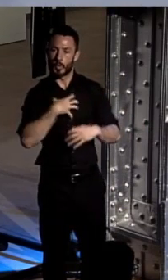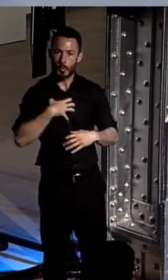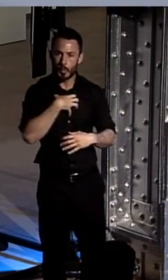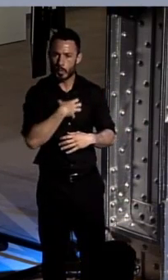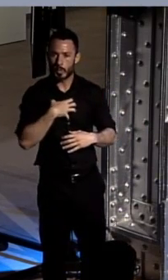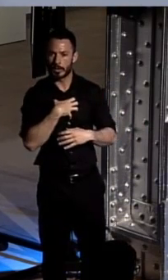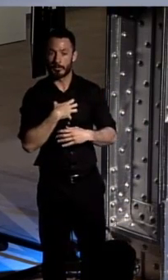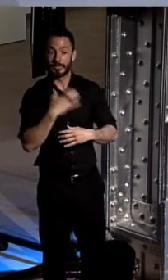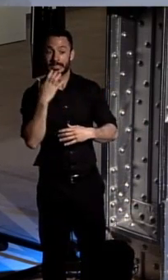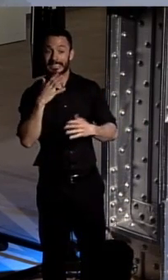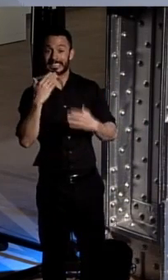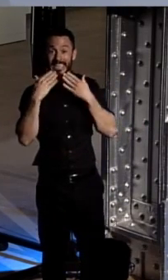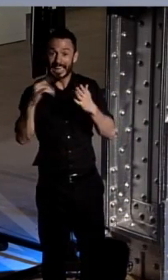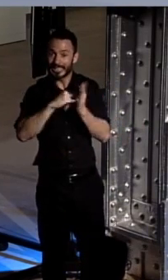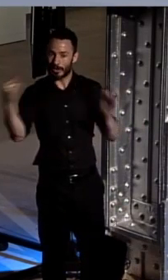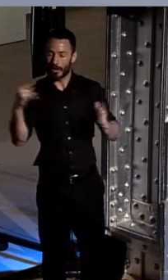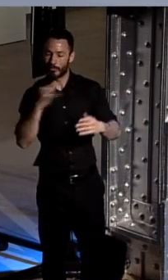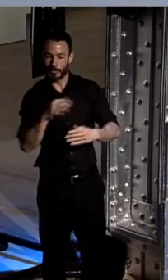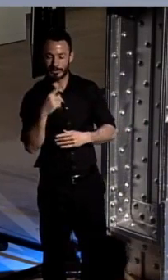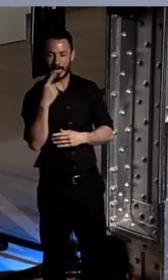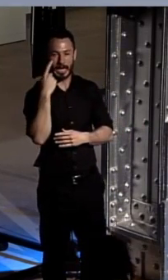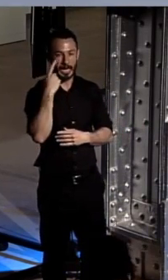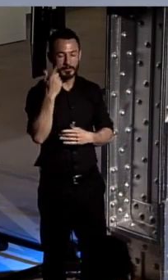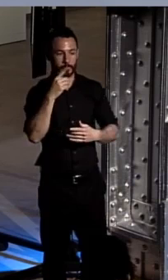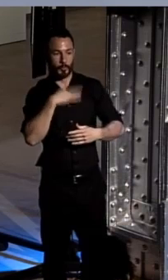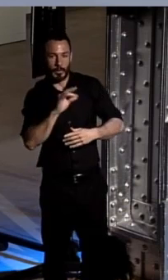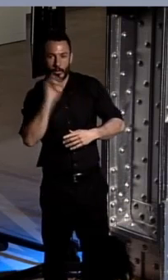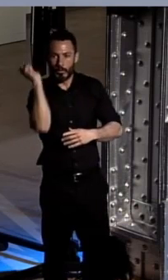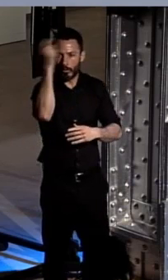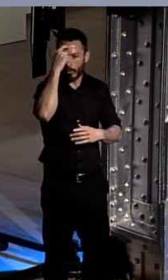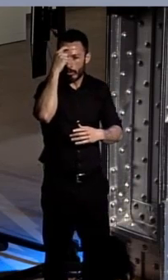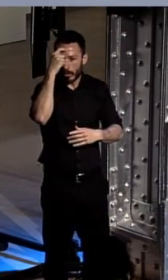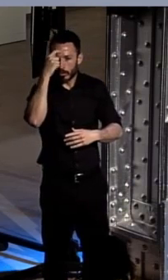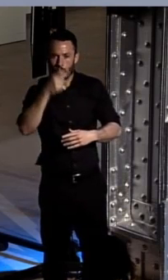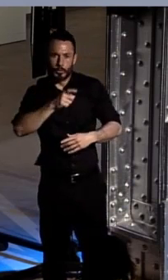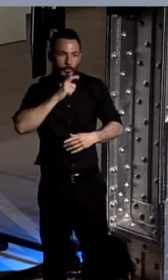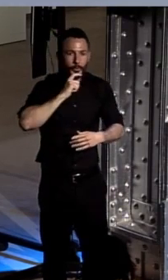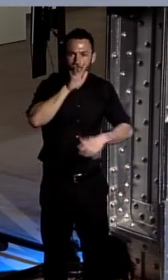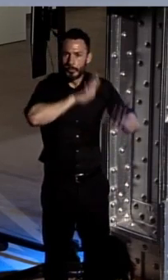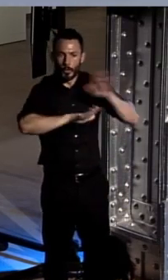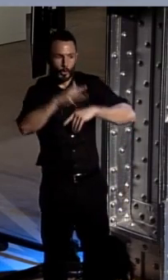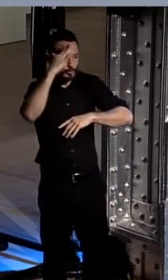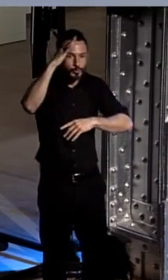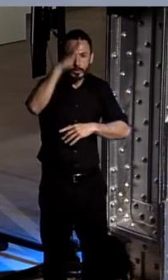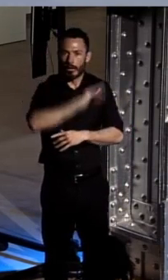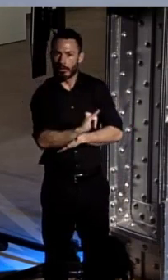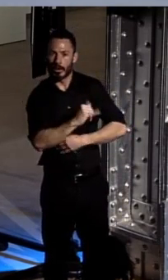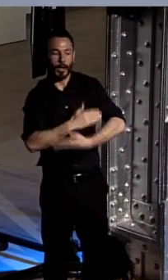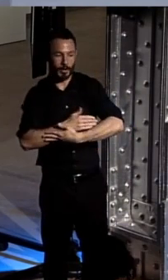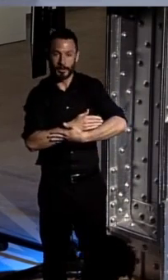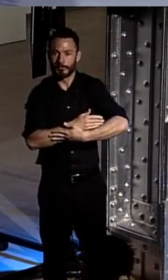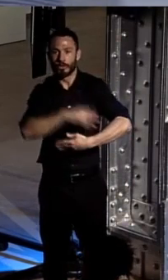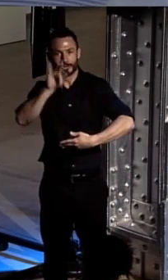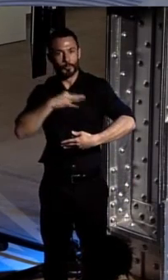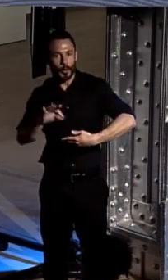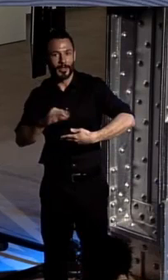quizá que tengan lenguaje antes de que lo expresen? Quizá que tengan conceptos sofisticados, quizá que tengan sueños. ¿Y qué sueños? La respuesta es sí, podemos hacer eso. Y